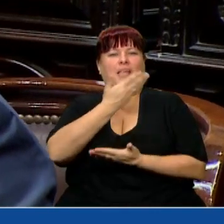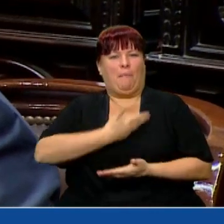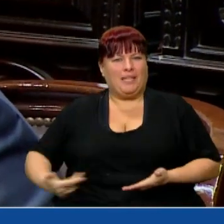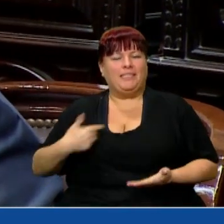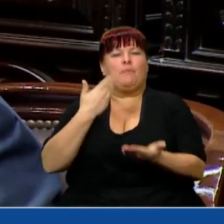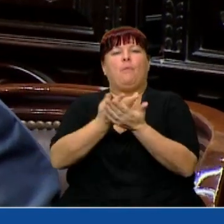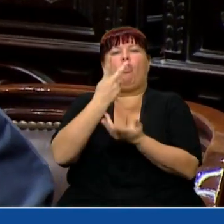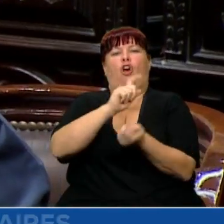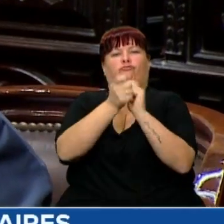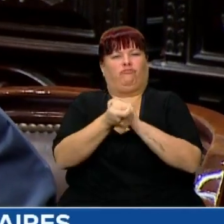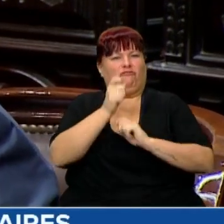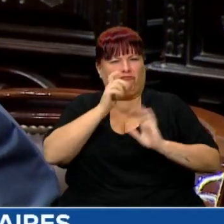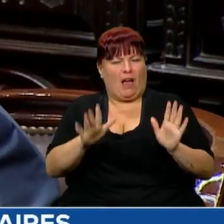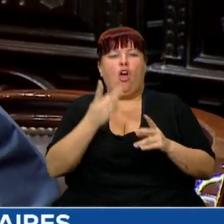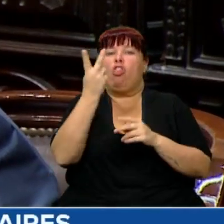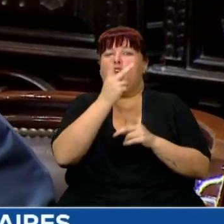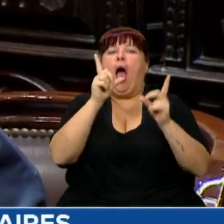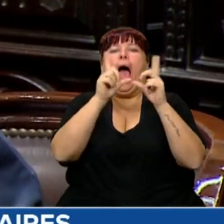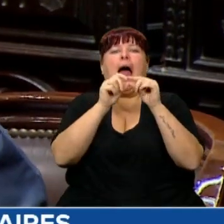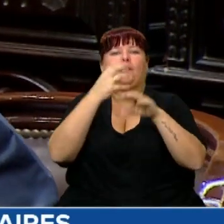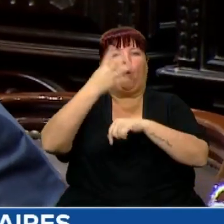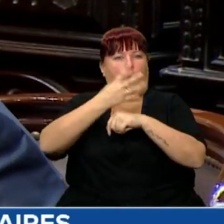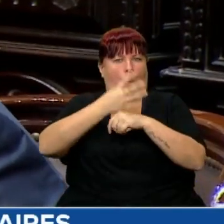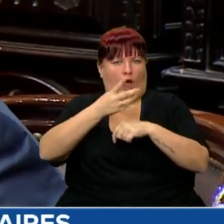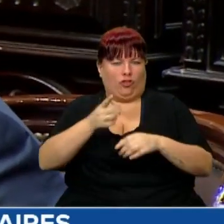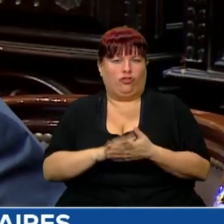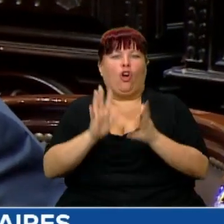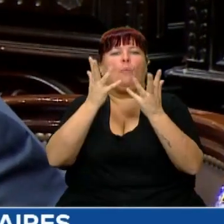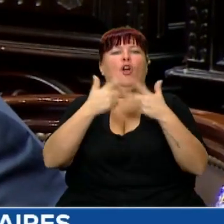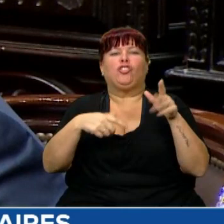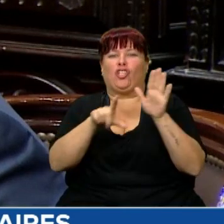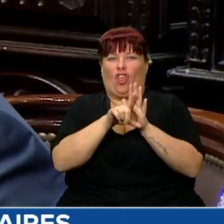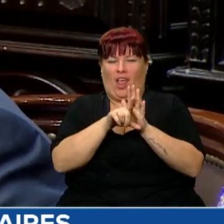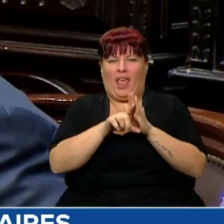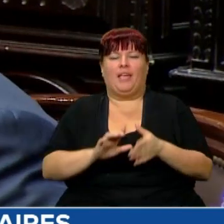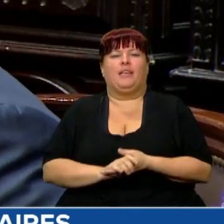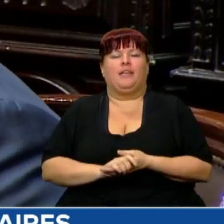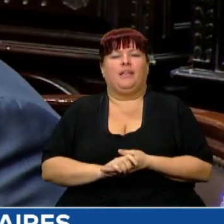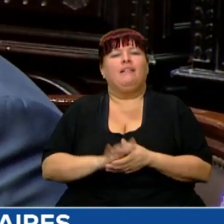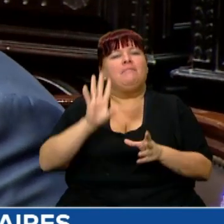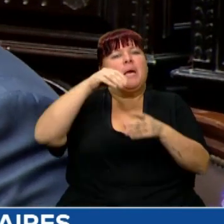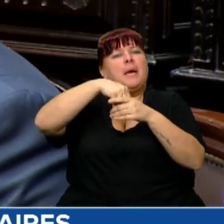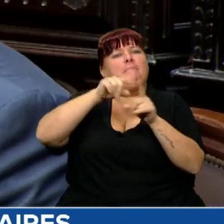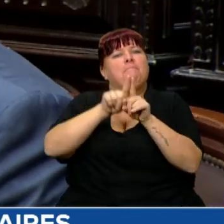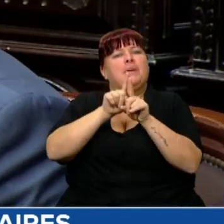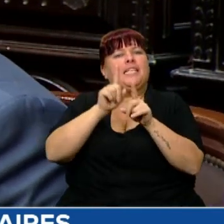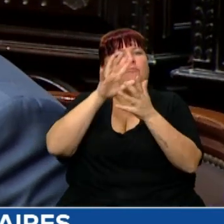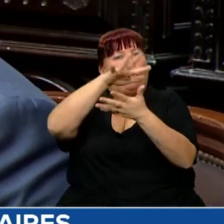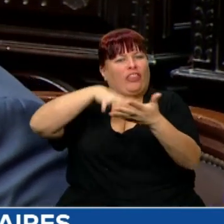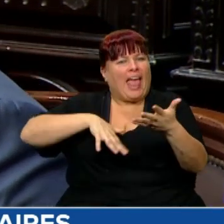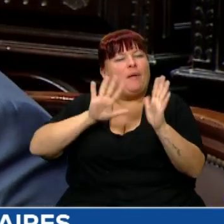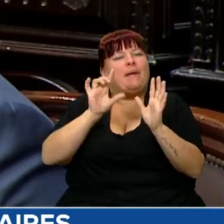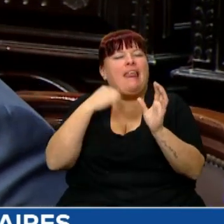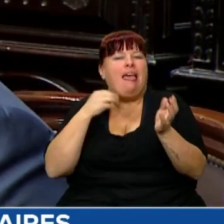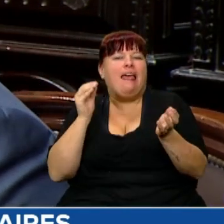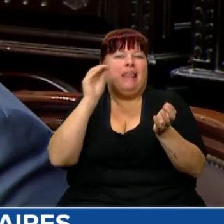sencillas, ambas en el artículo 4 del proyecto de ley, que están dentro del espíritu del texto, pero